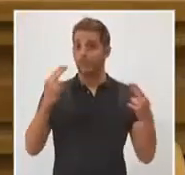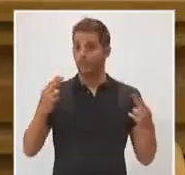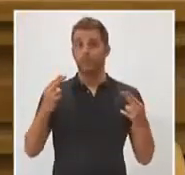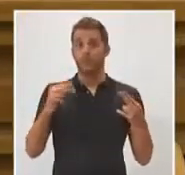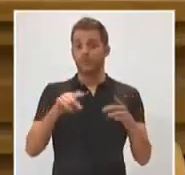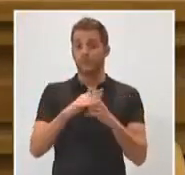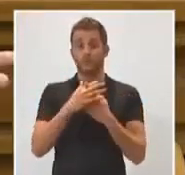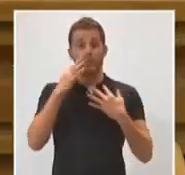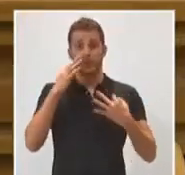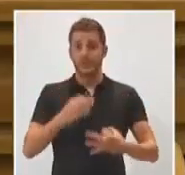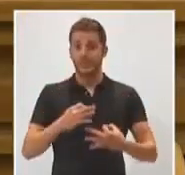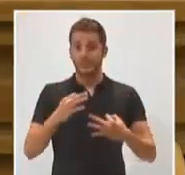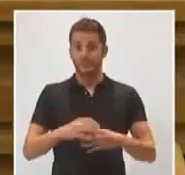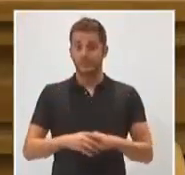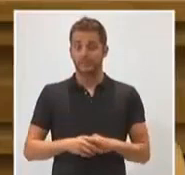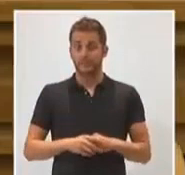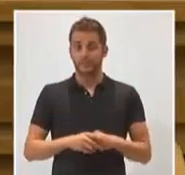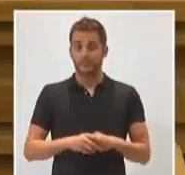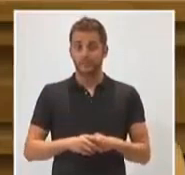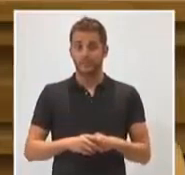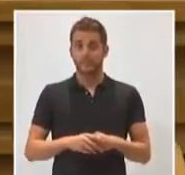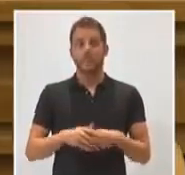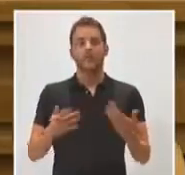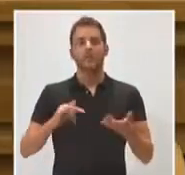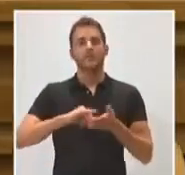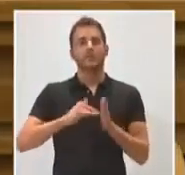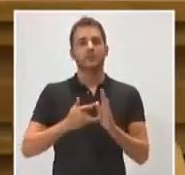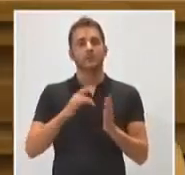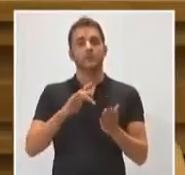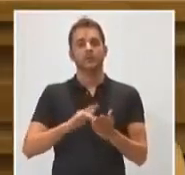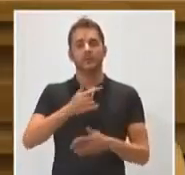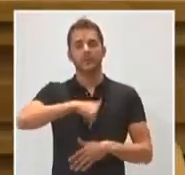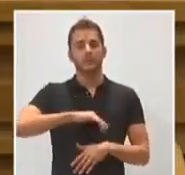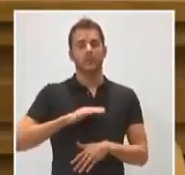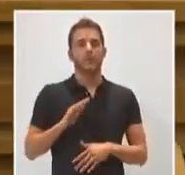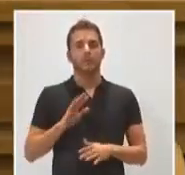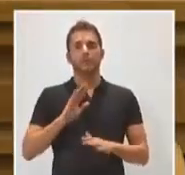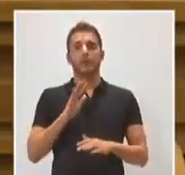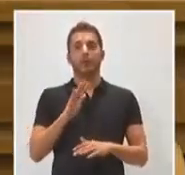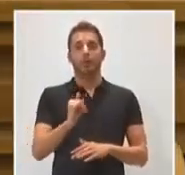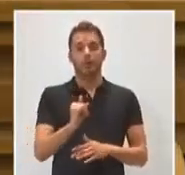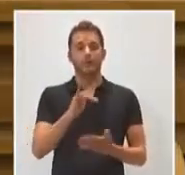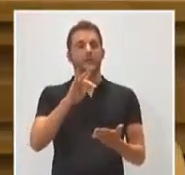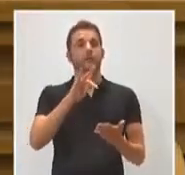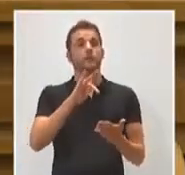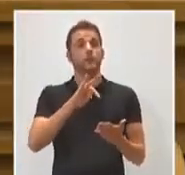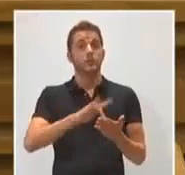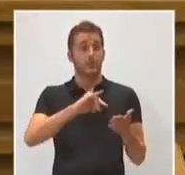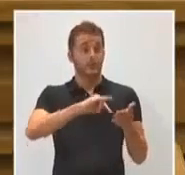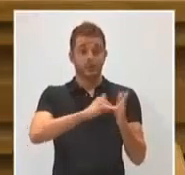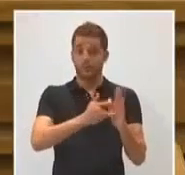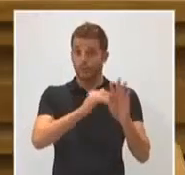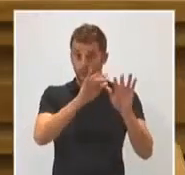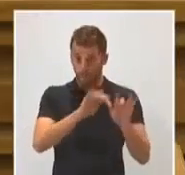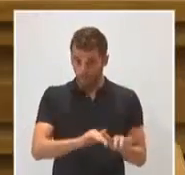ha tenido que ser y el proyecto que nos encontramos de sustituir que era un proyecto escrito con